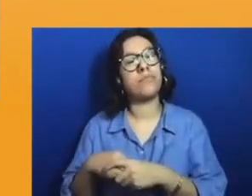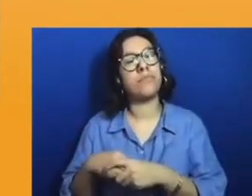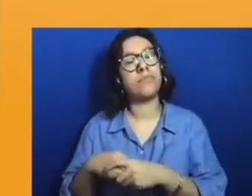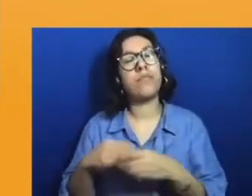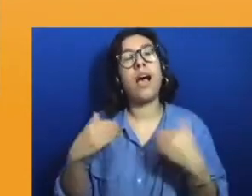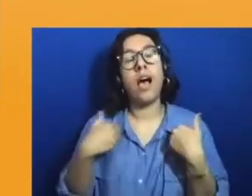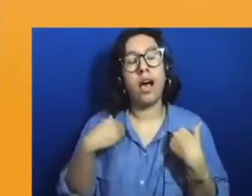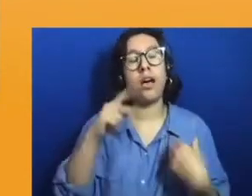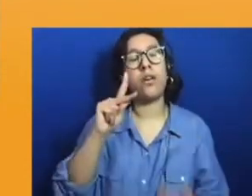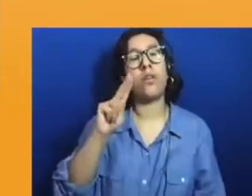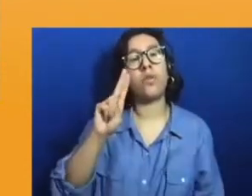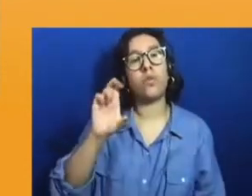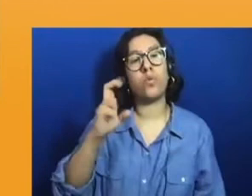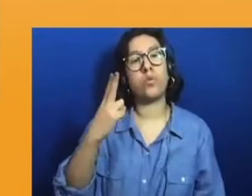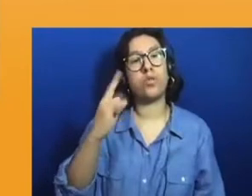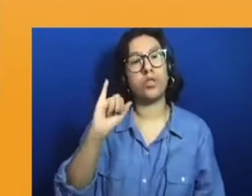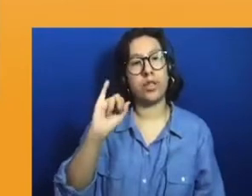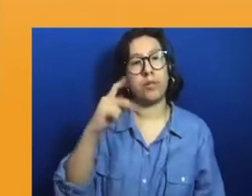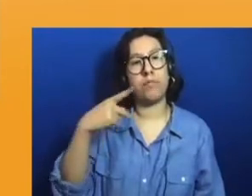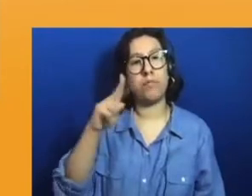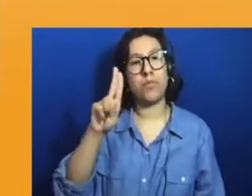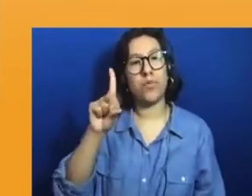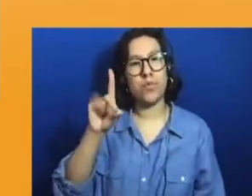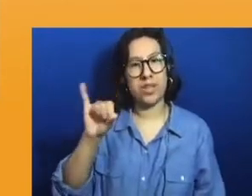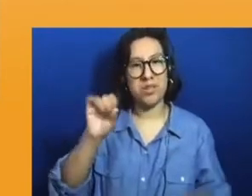un taller de Kuchipuri aquí.